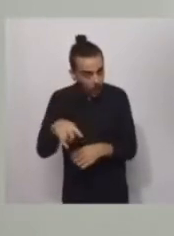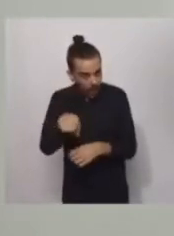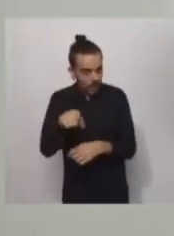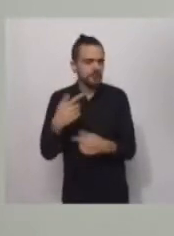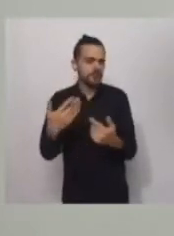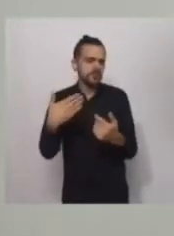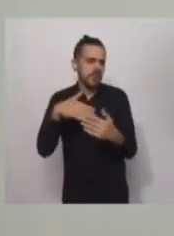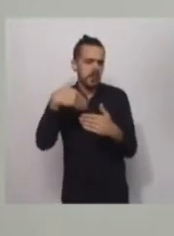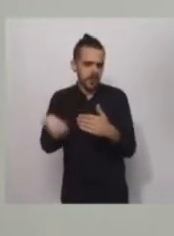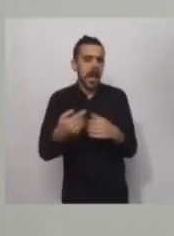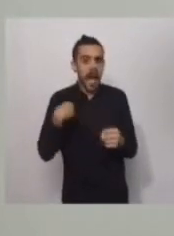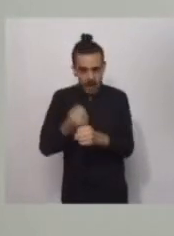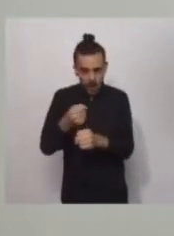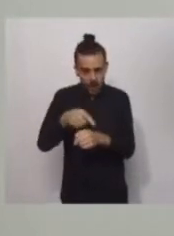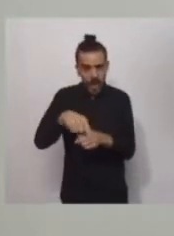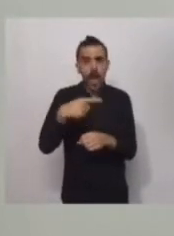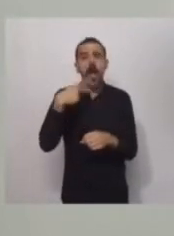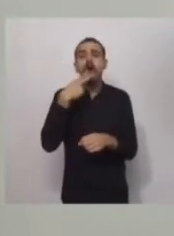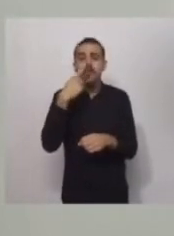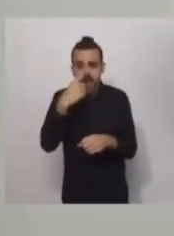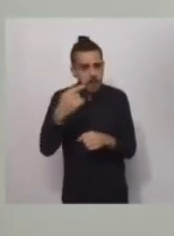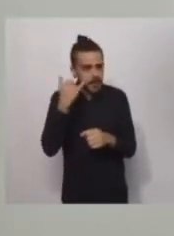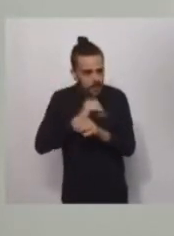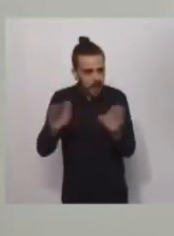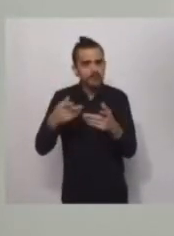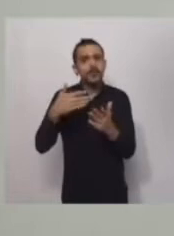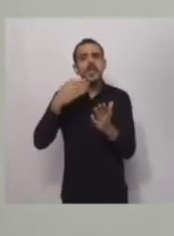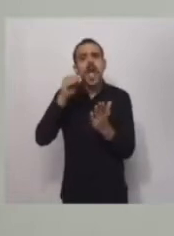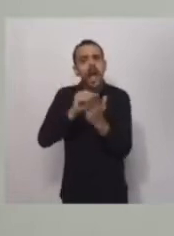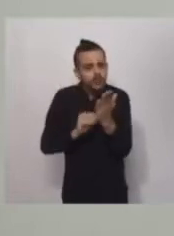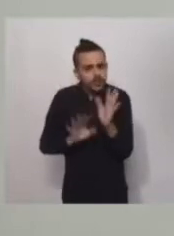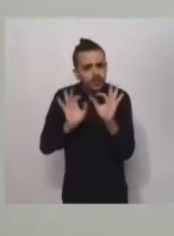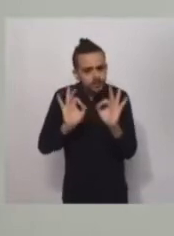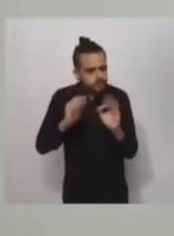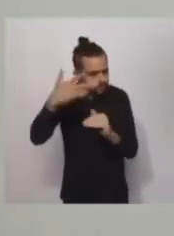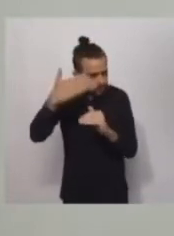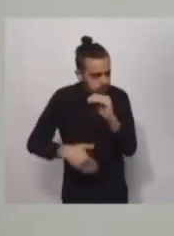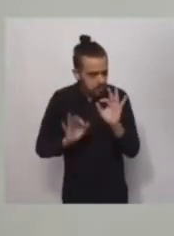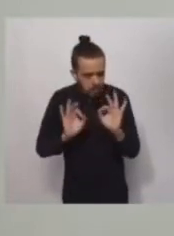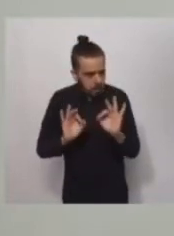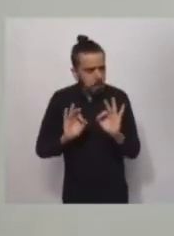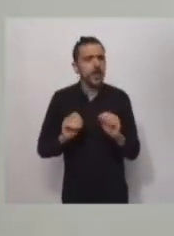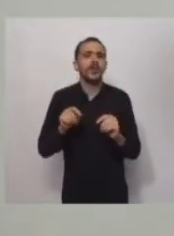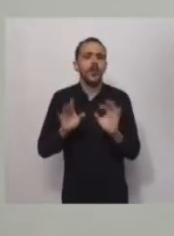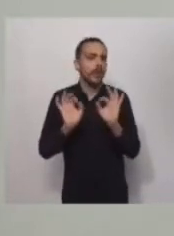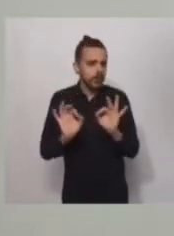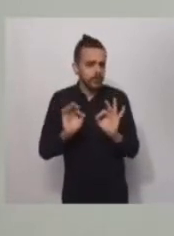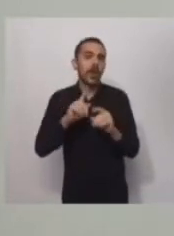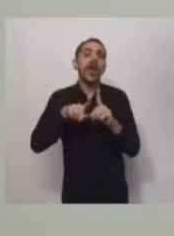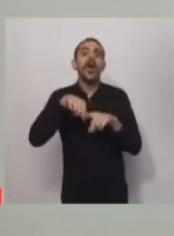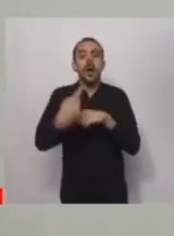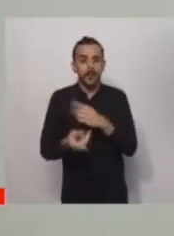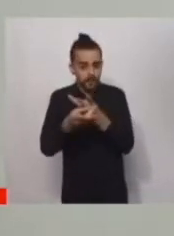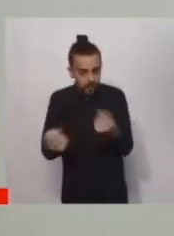¿no? Con su reloj y su garmin o la herramienta que tenga digital para poder subir en la maratón su tiempo y de